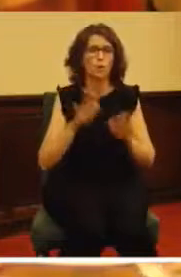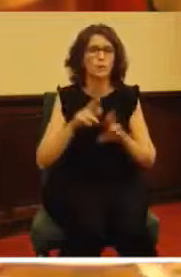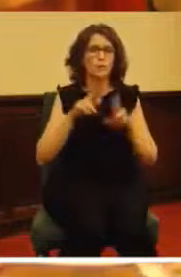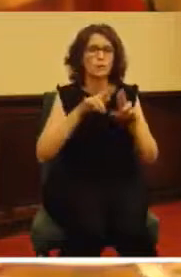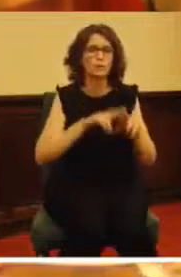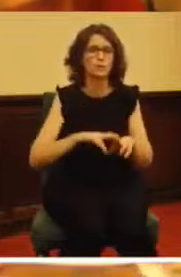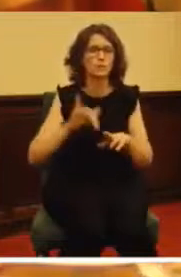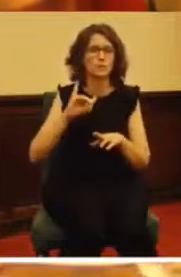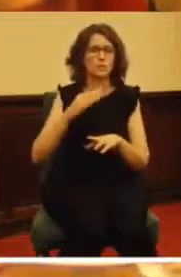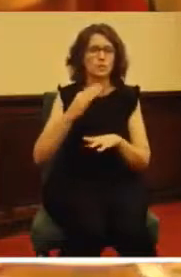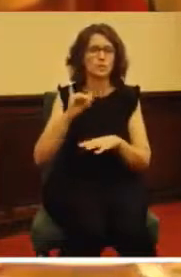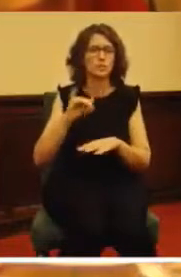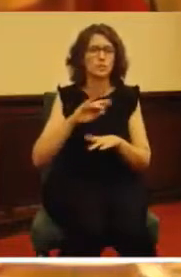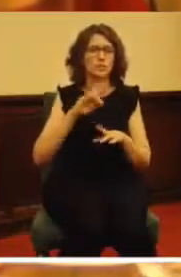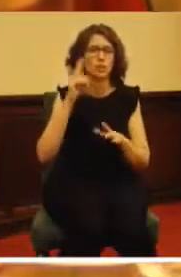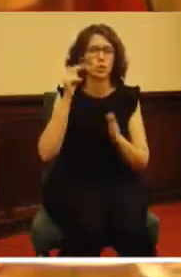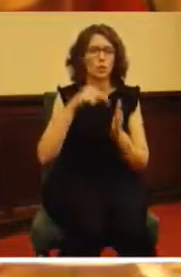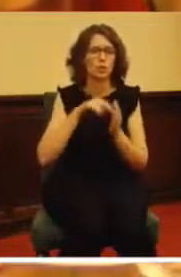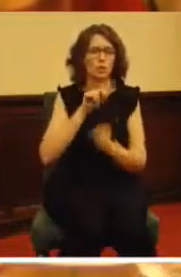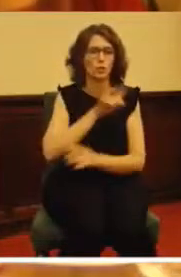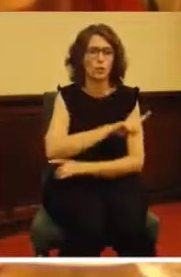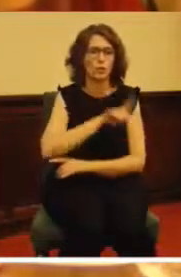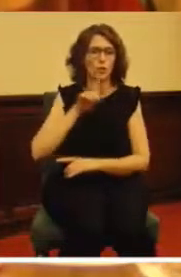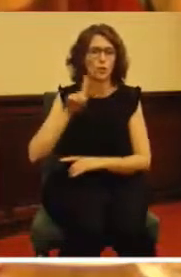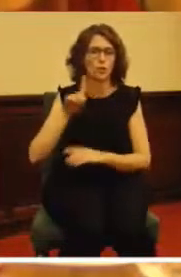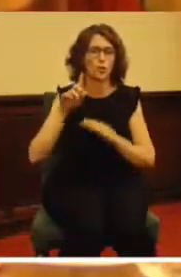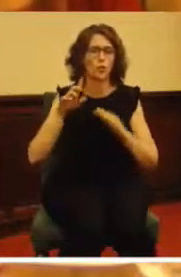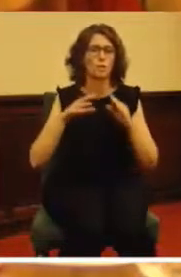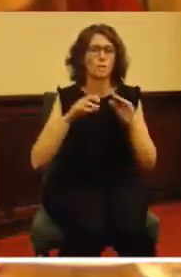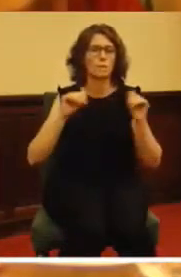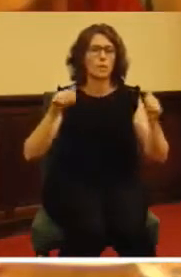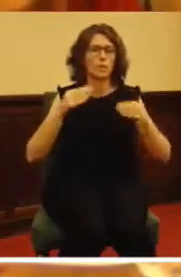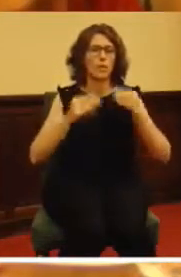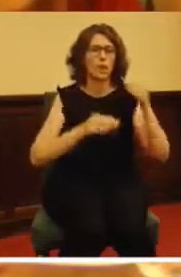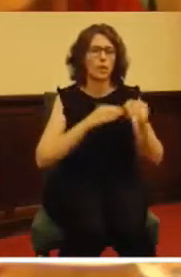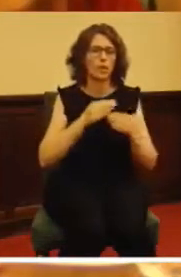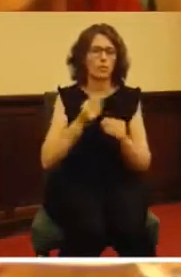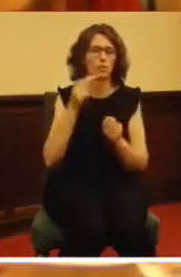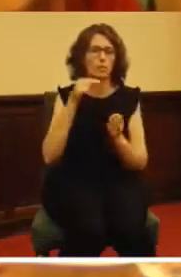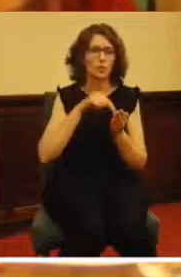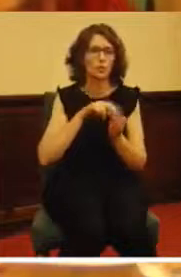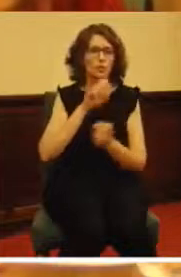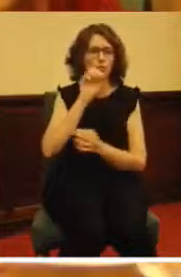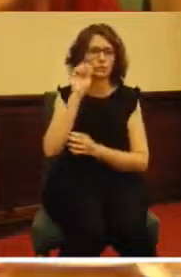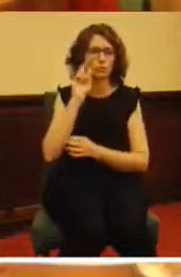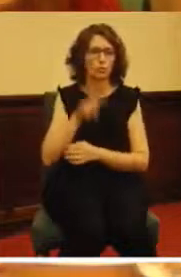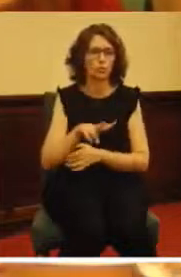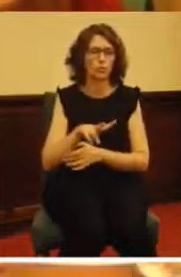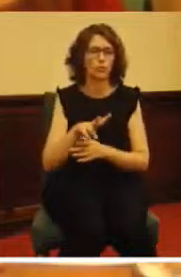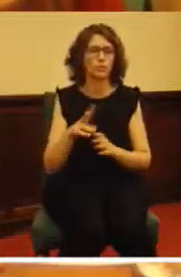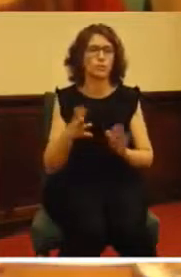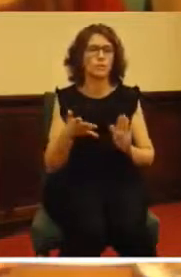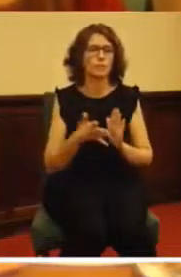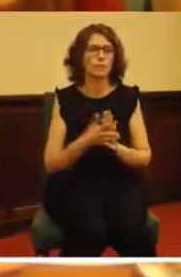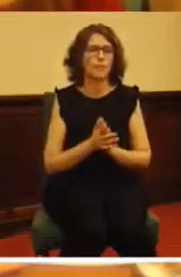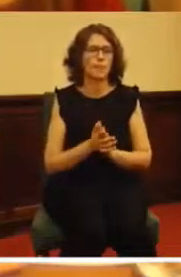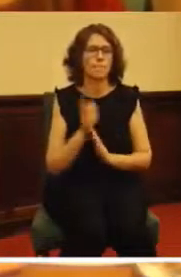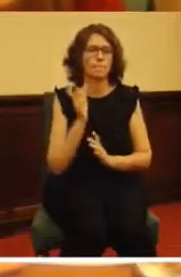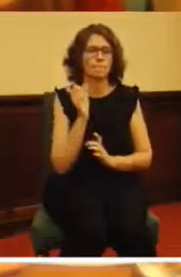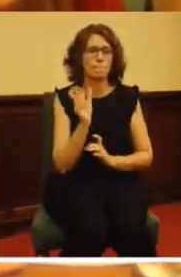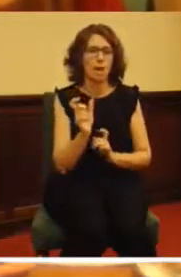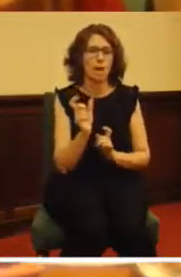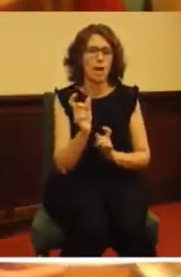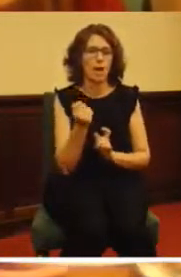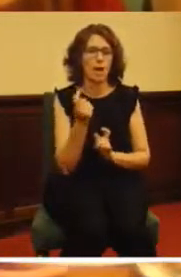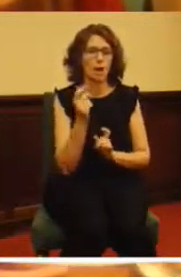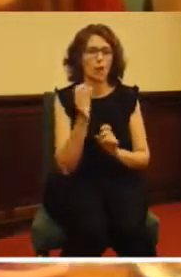revisión del valor catastral fue en el año 2011 y se empezó a aplicar en el año 2012. Y esa ponencia de valores